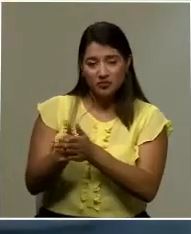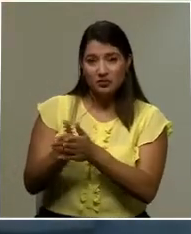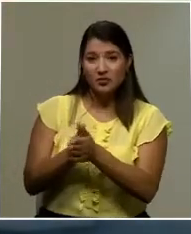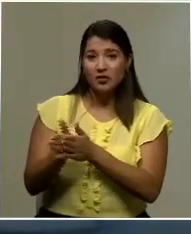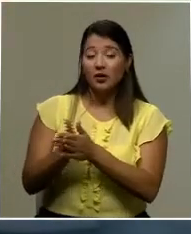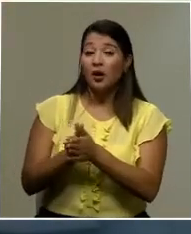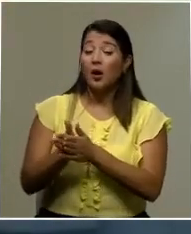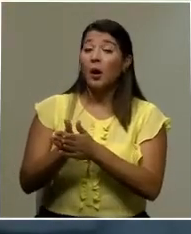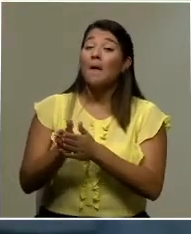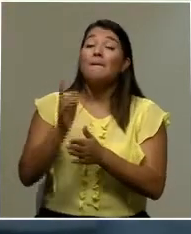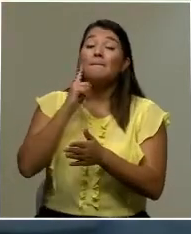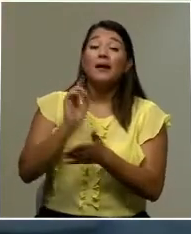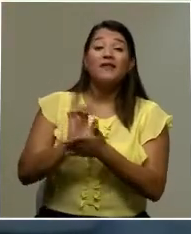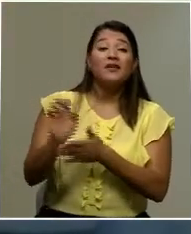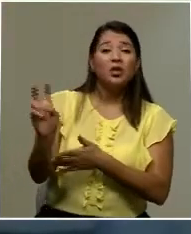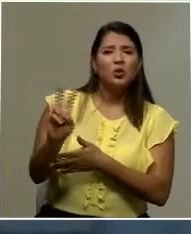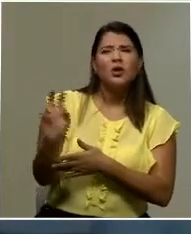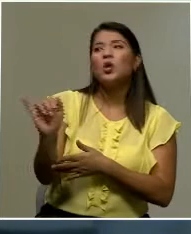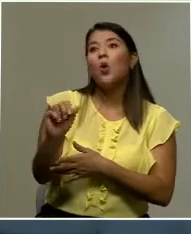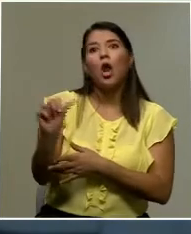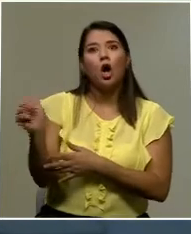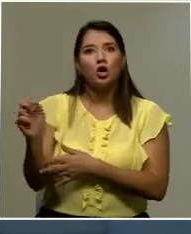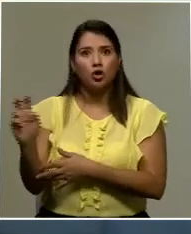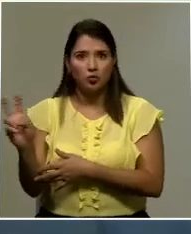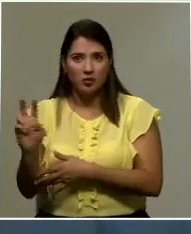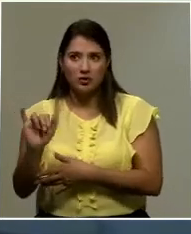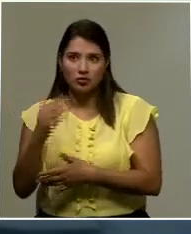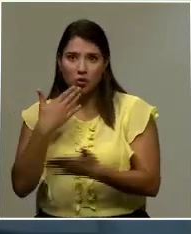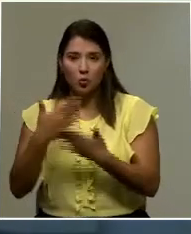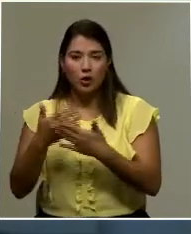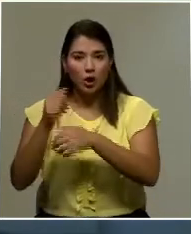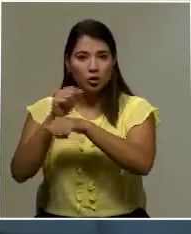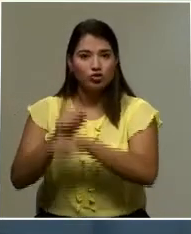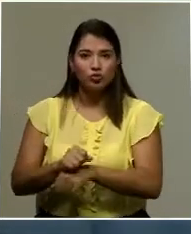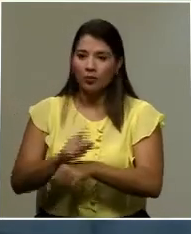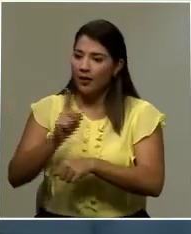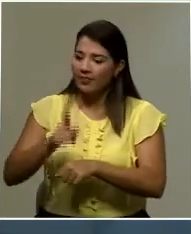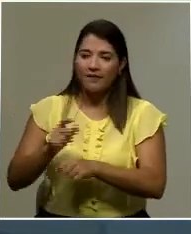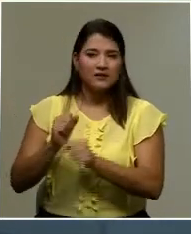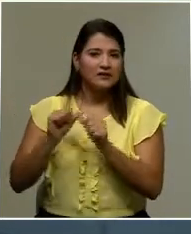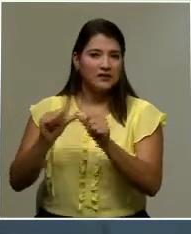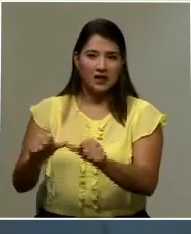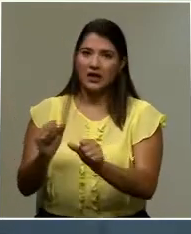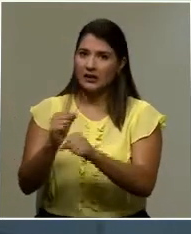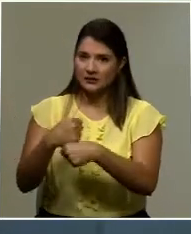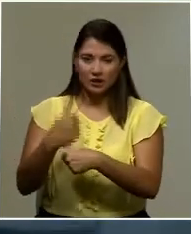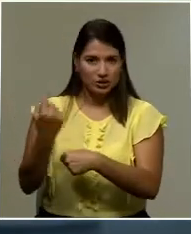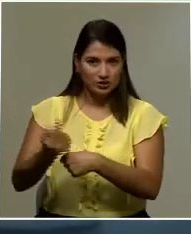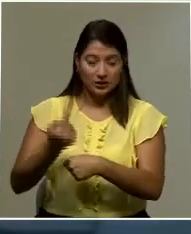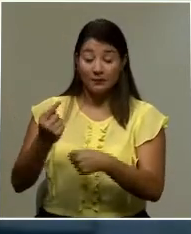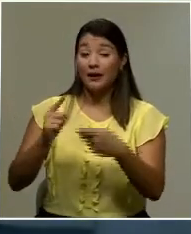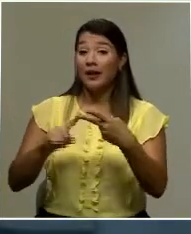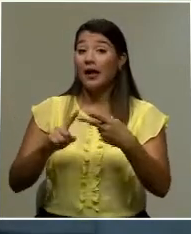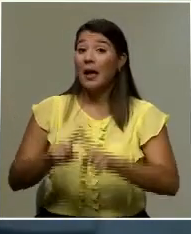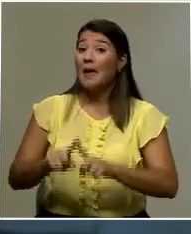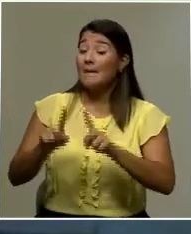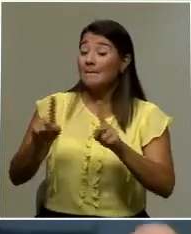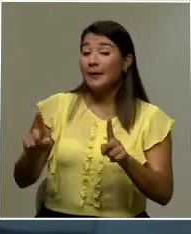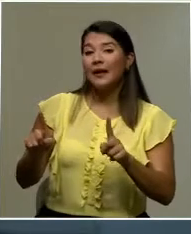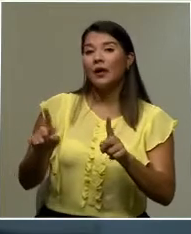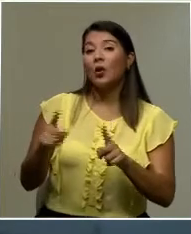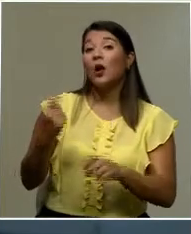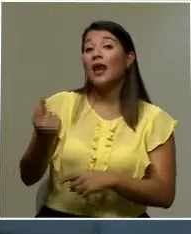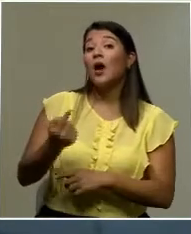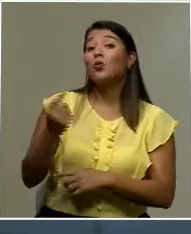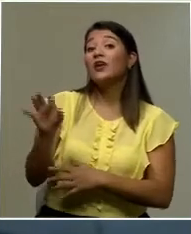virus, pero sobre todo porque hay otros patógenos. Esa es una buena costumbre que debería quedarse, pero deberíamos enfocarnos en que, como le digo, la